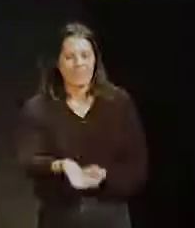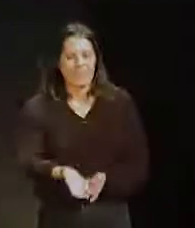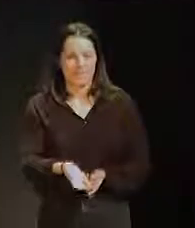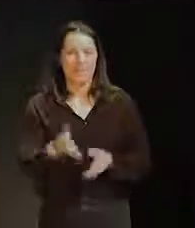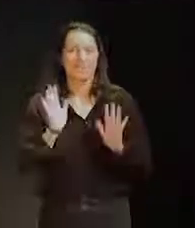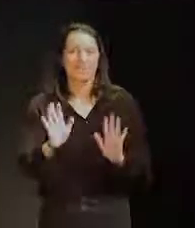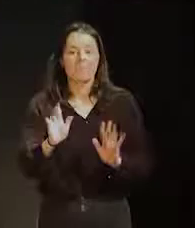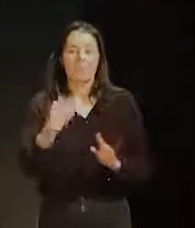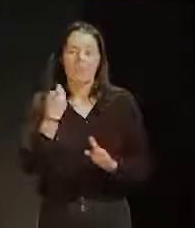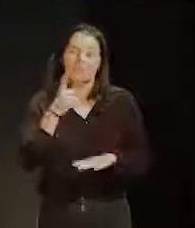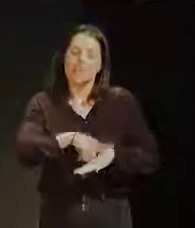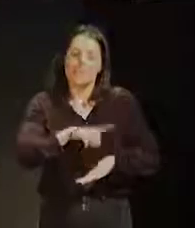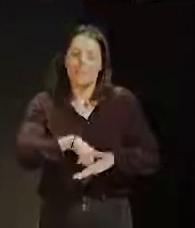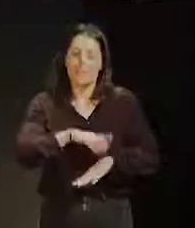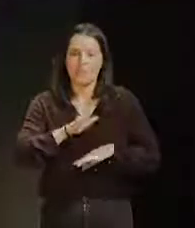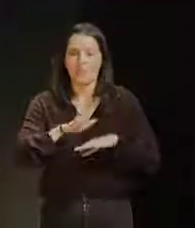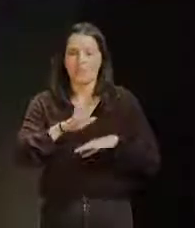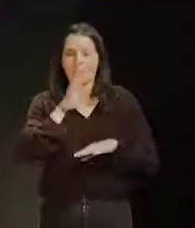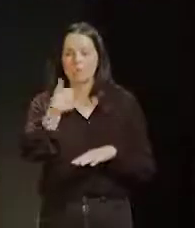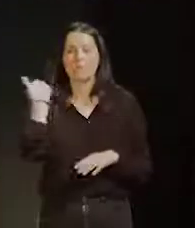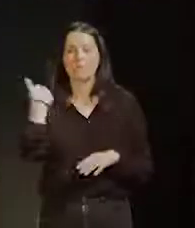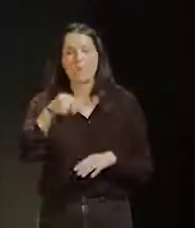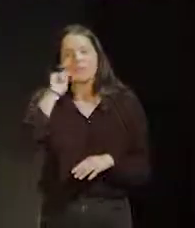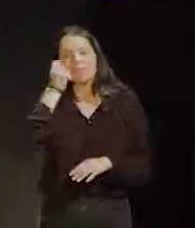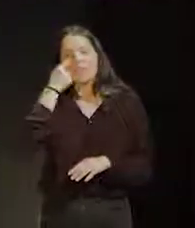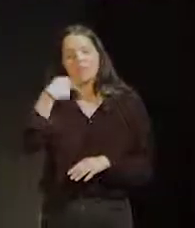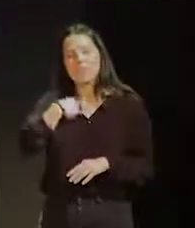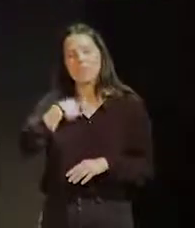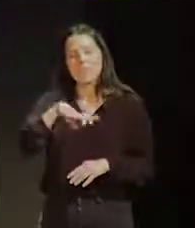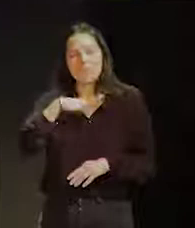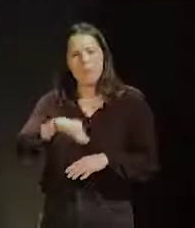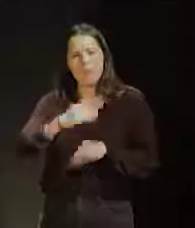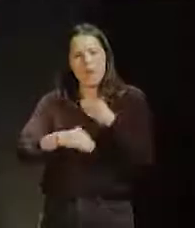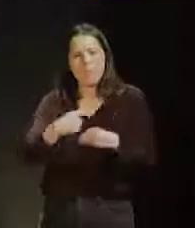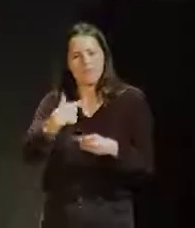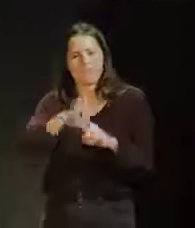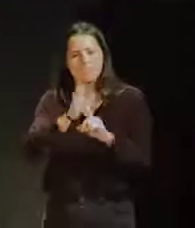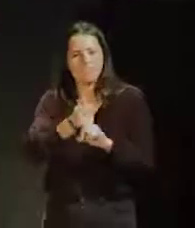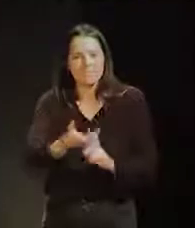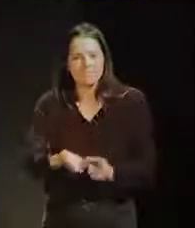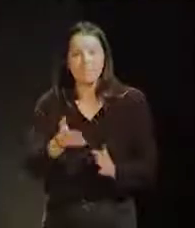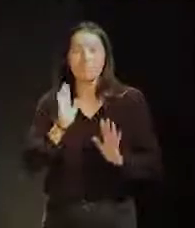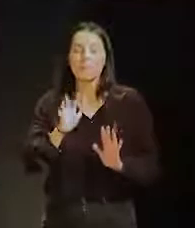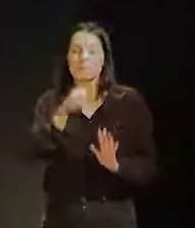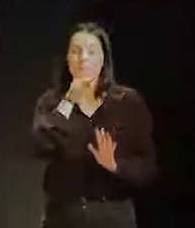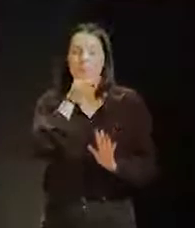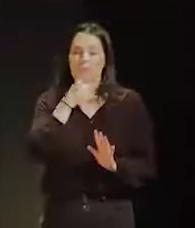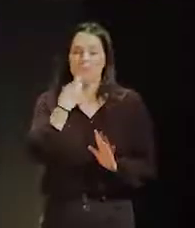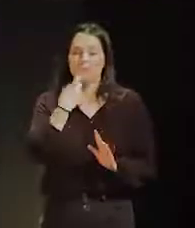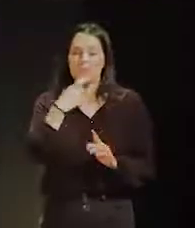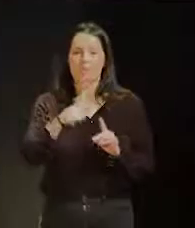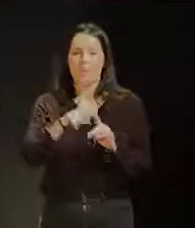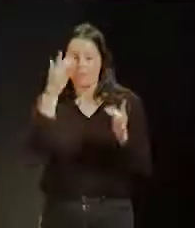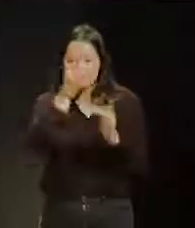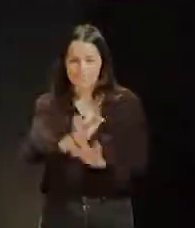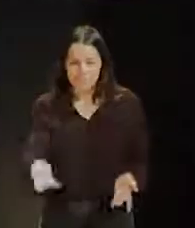tiempo, dado que siente que puede hacerlo, a cuando lo va a hacer realmente. Cuando lo va realmente a proponerse o a venir a